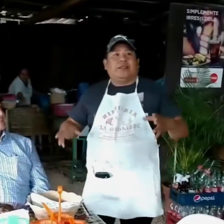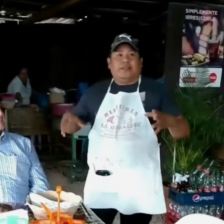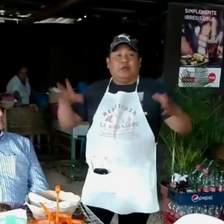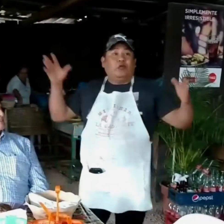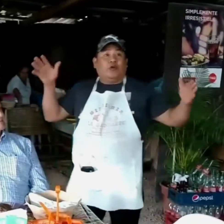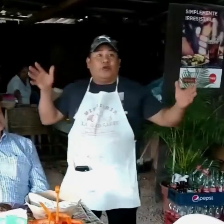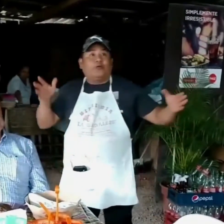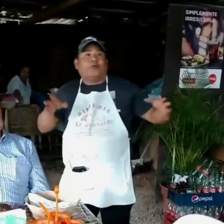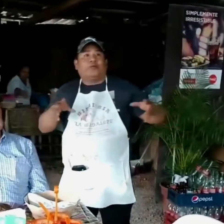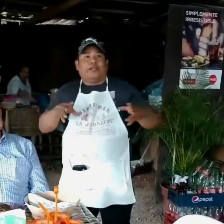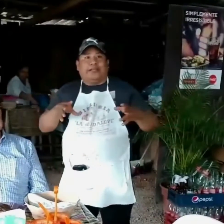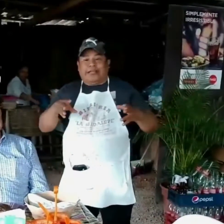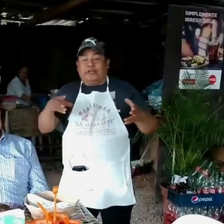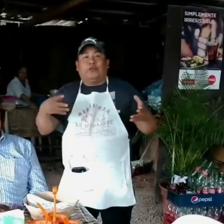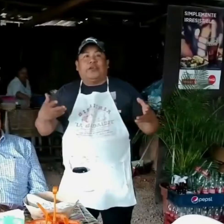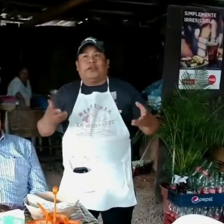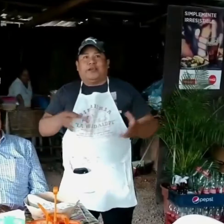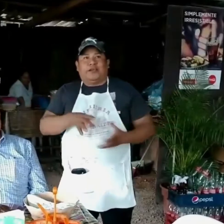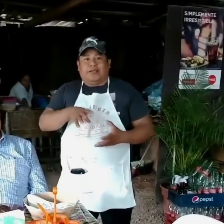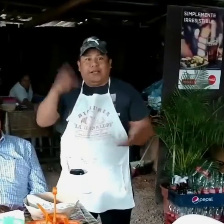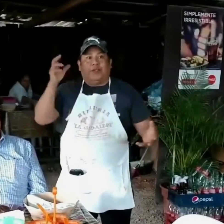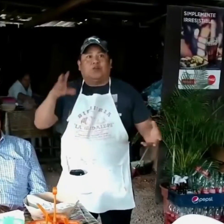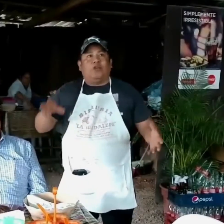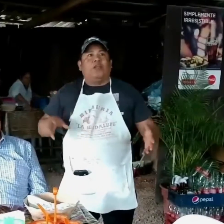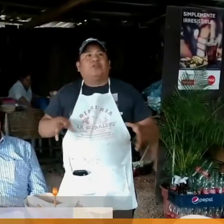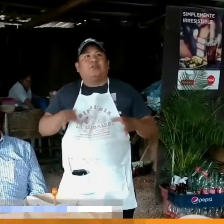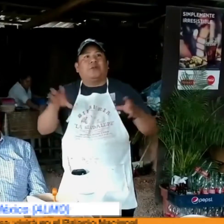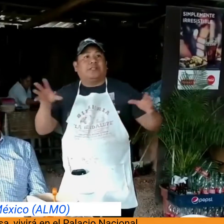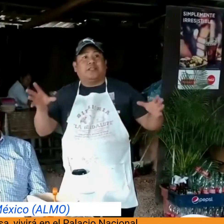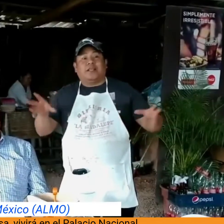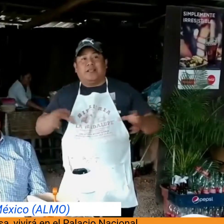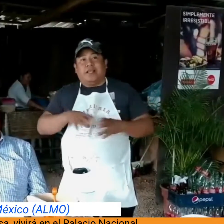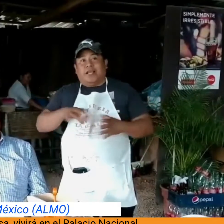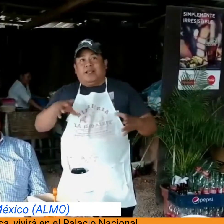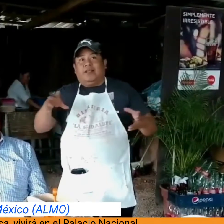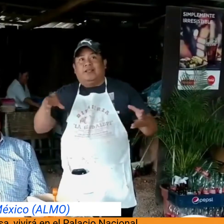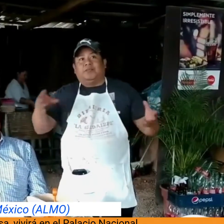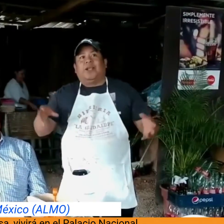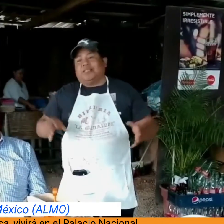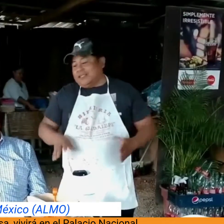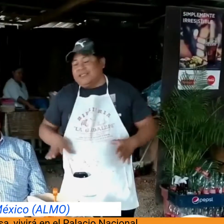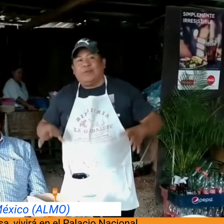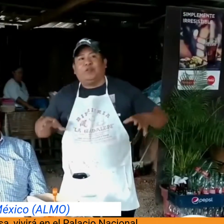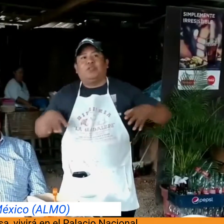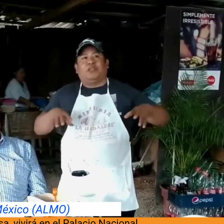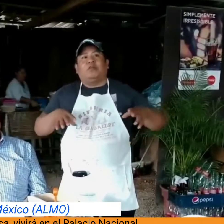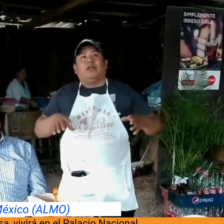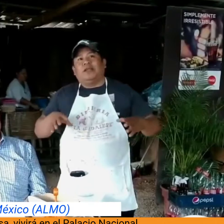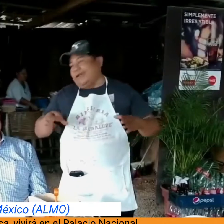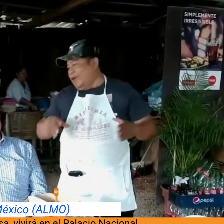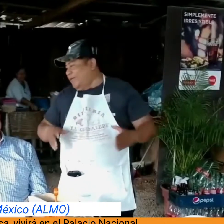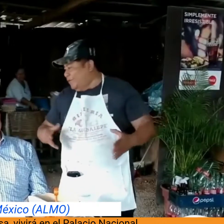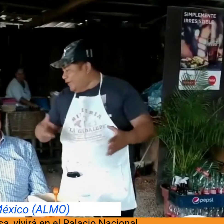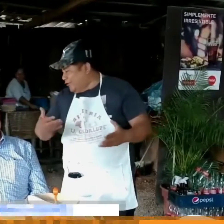preparamos, tengo un horno donde le tengo que calentar con leña, y una vez que está las brasas, ya meto mi